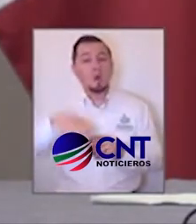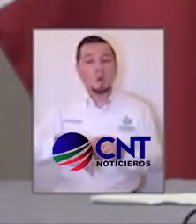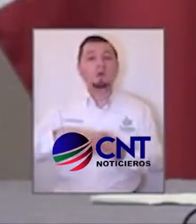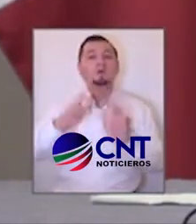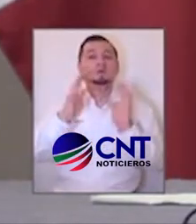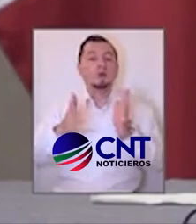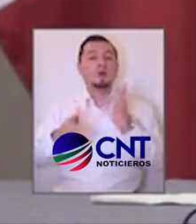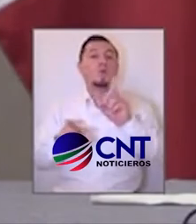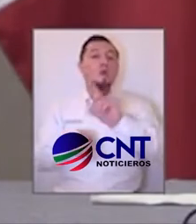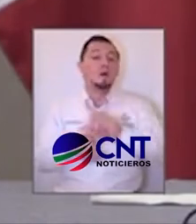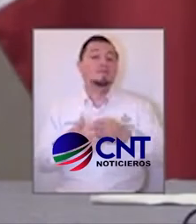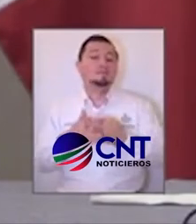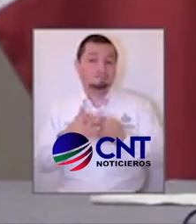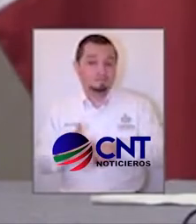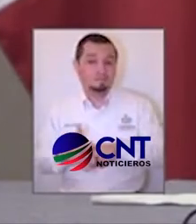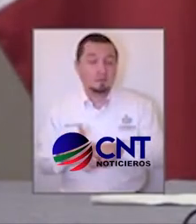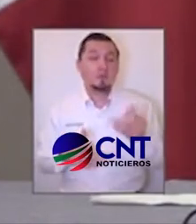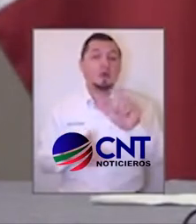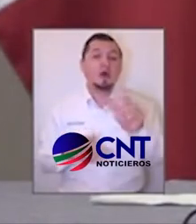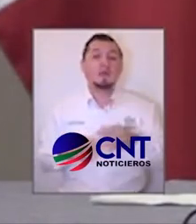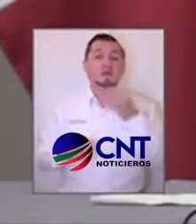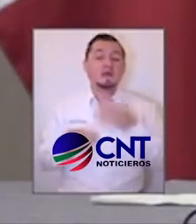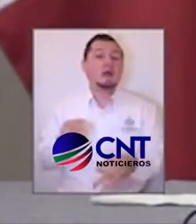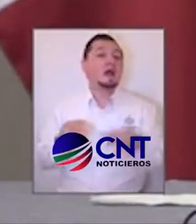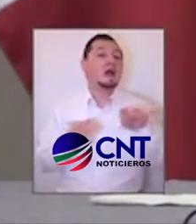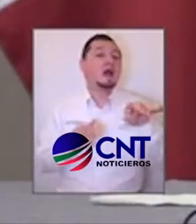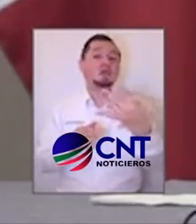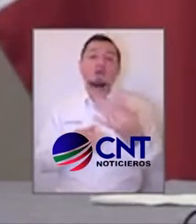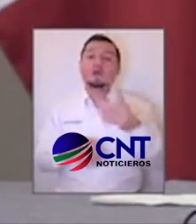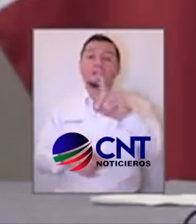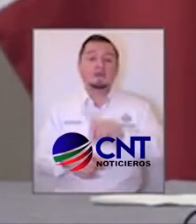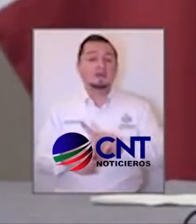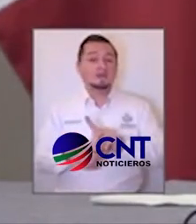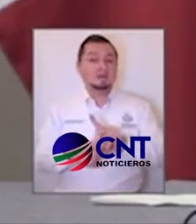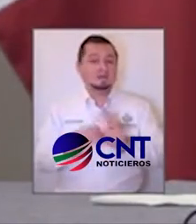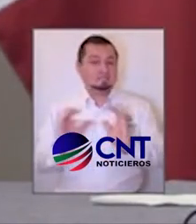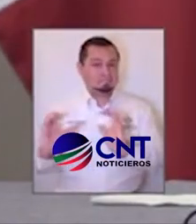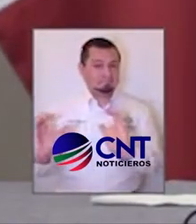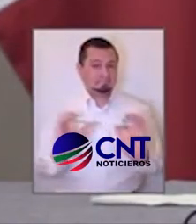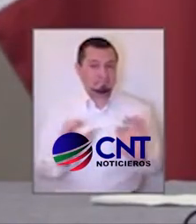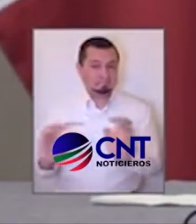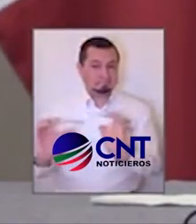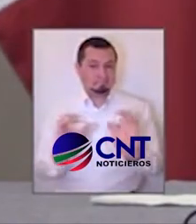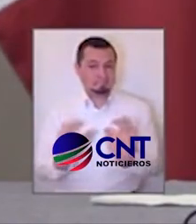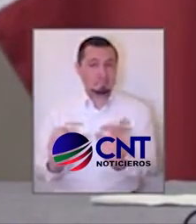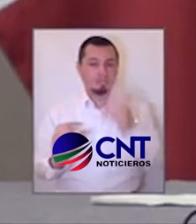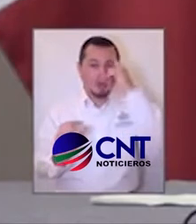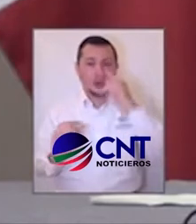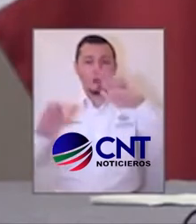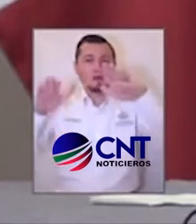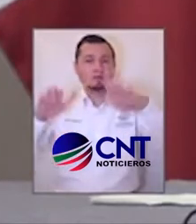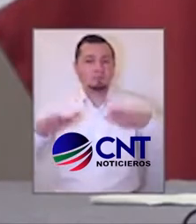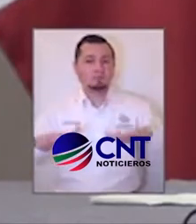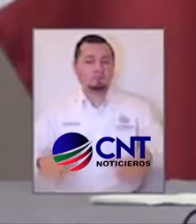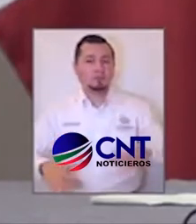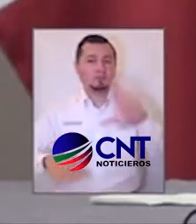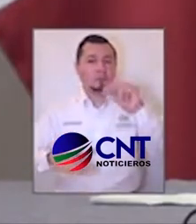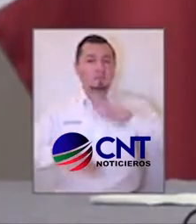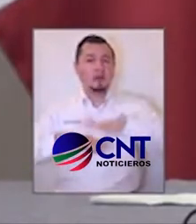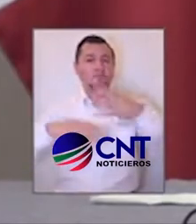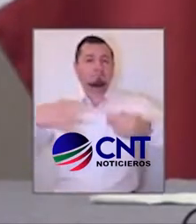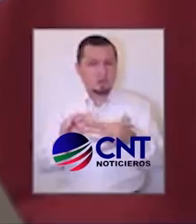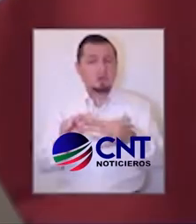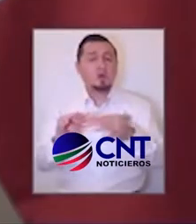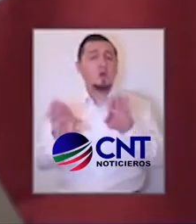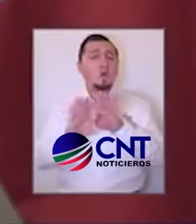terminar, hoy sabemos cuándo inicia y cuándo termina. Son 14 días de esfuerzo ciudadano para poder cortar cadenas